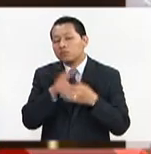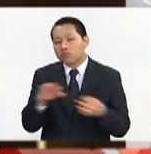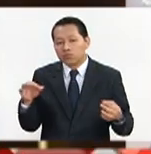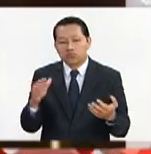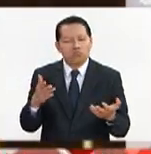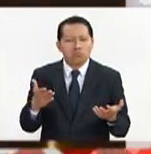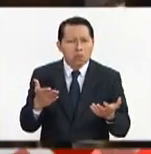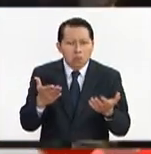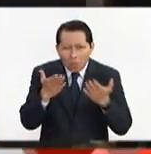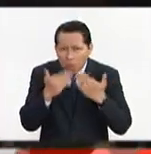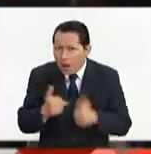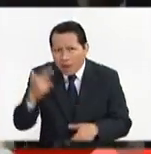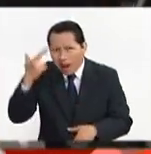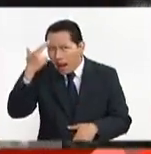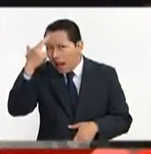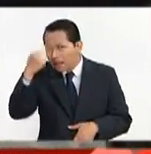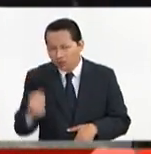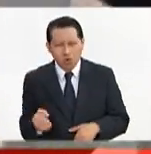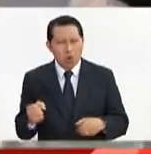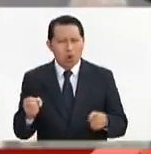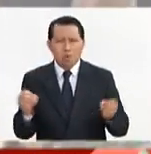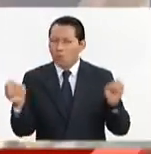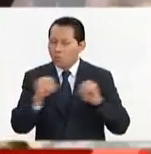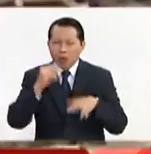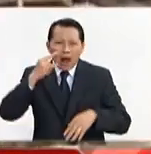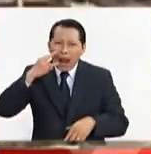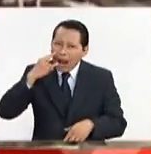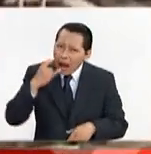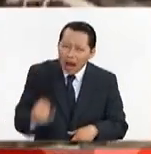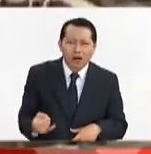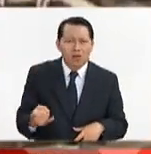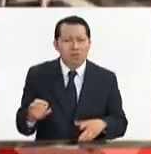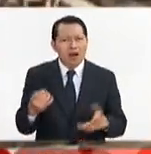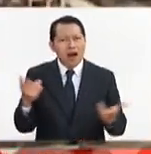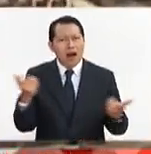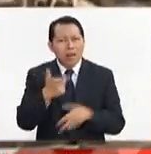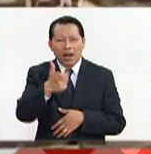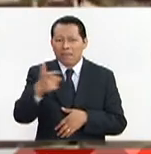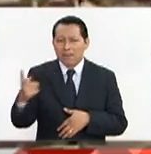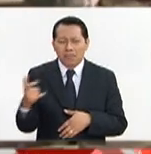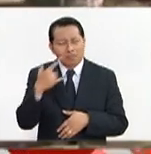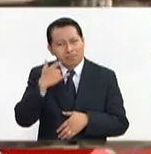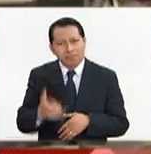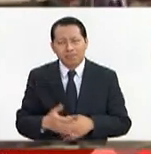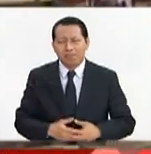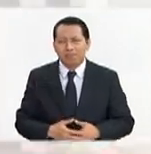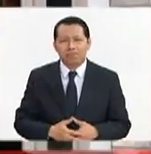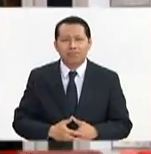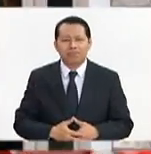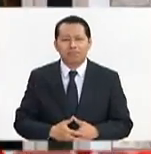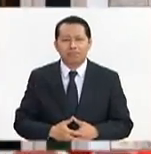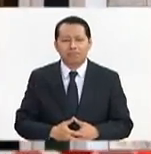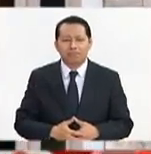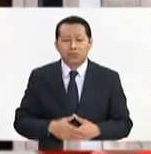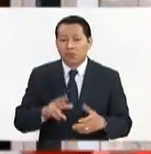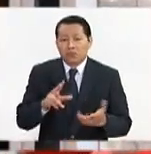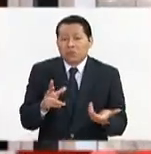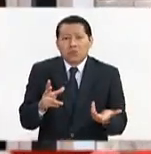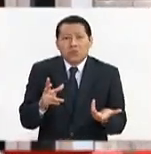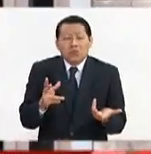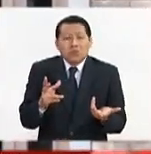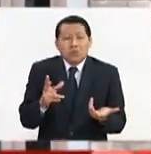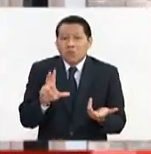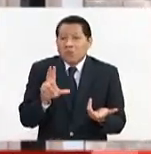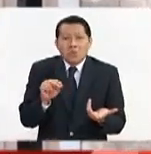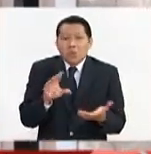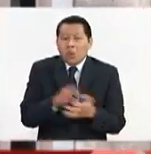ninguna razón, ninguna absoluta para que hiciera esta matanza. No tiene sentido que haya